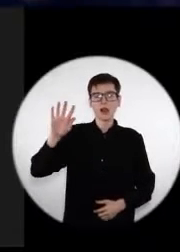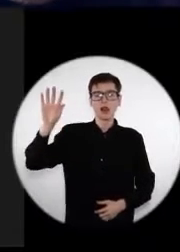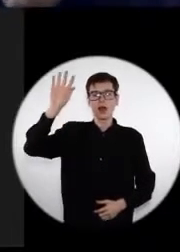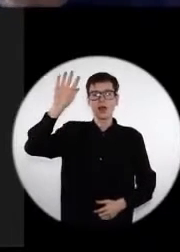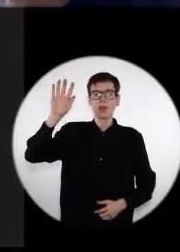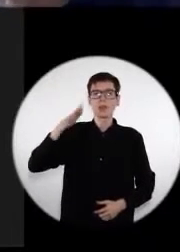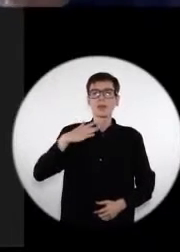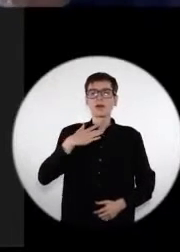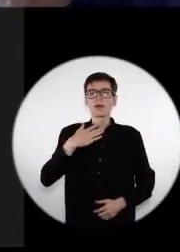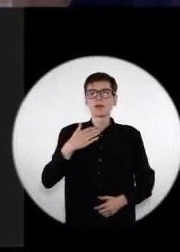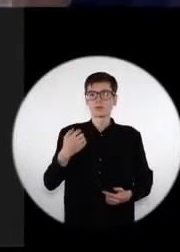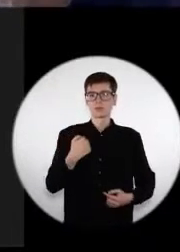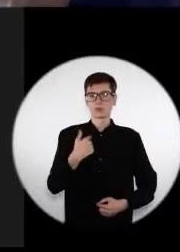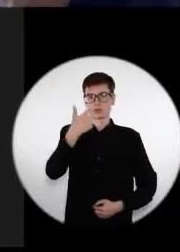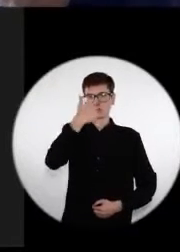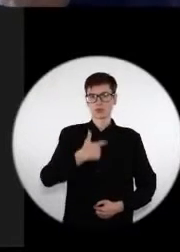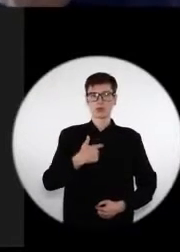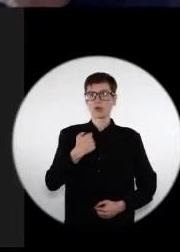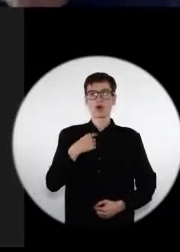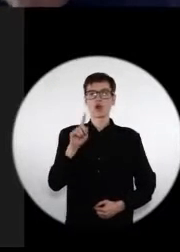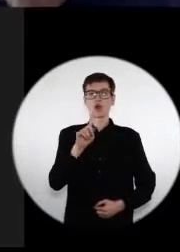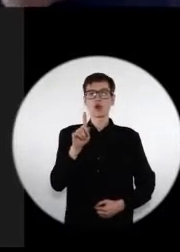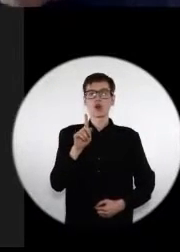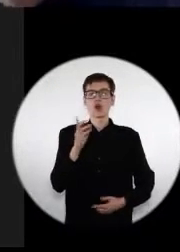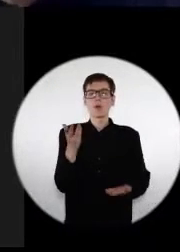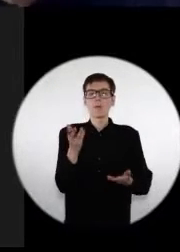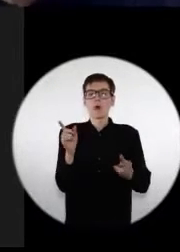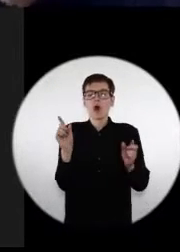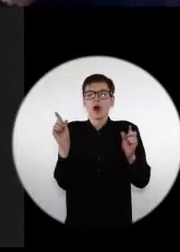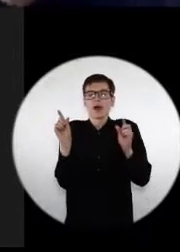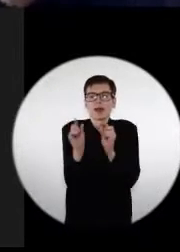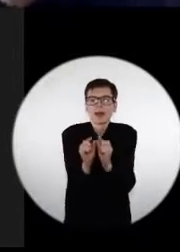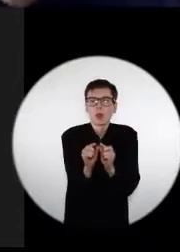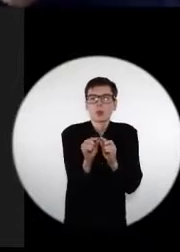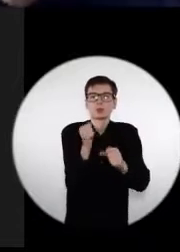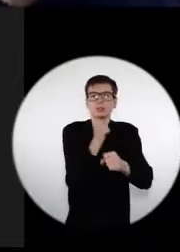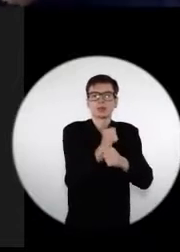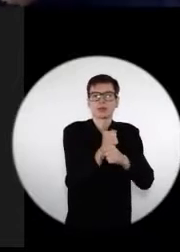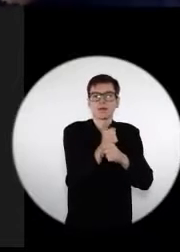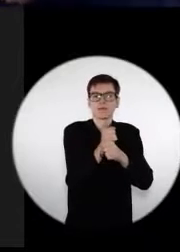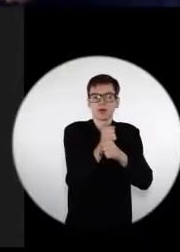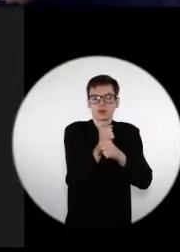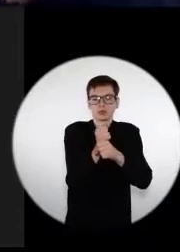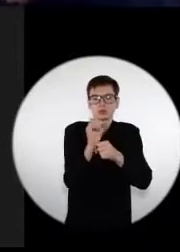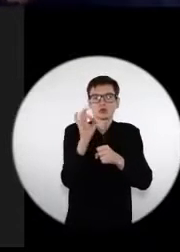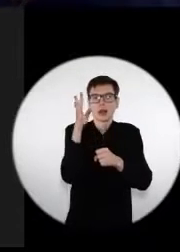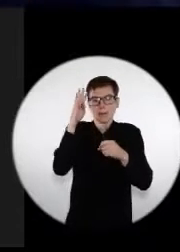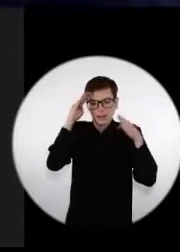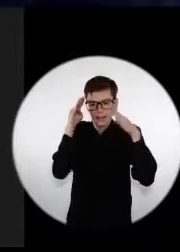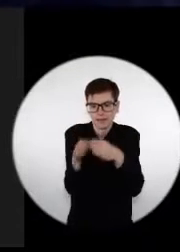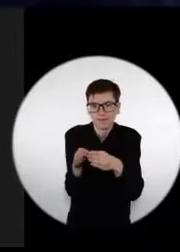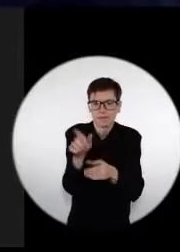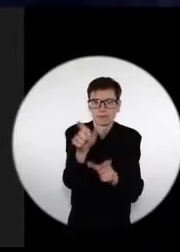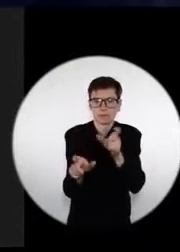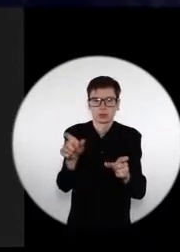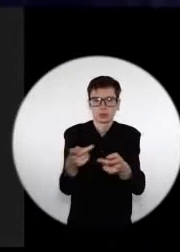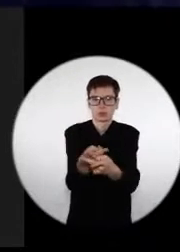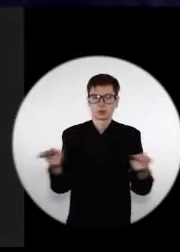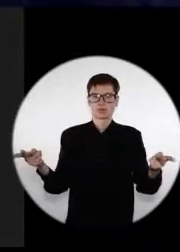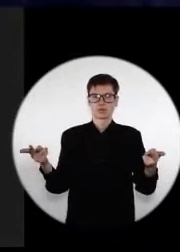como también como mencionan ante cierto de la idea de que de que uno no